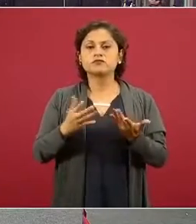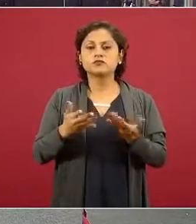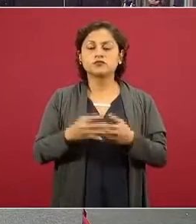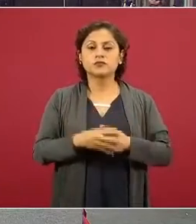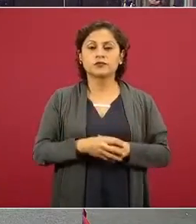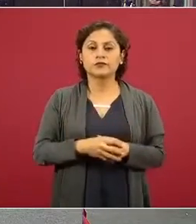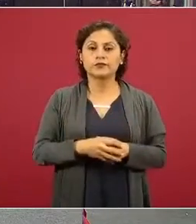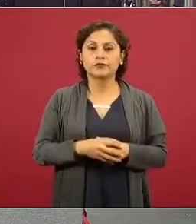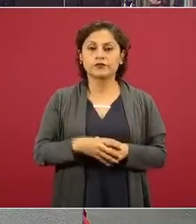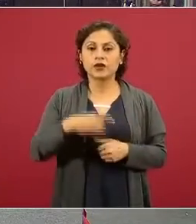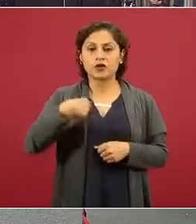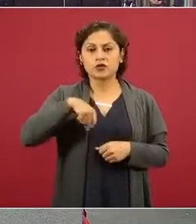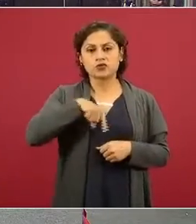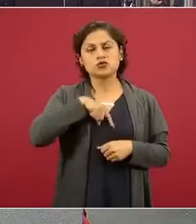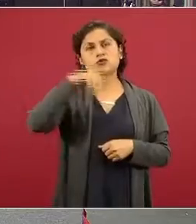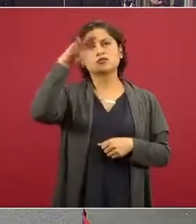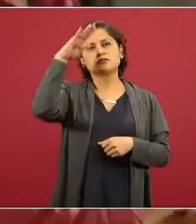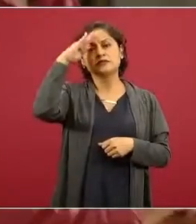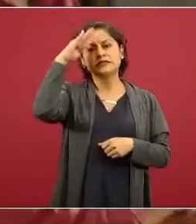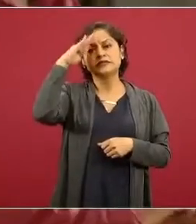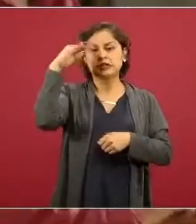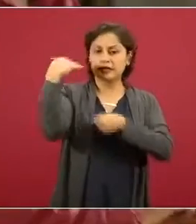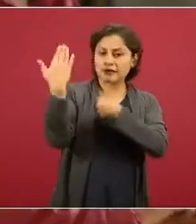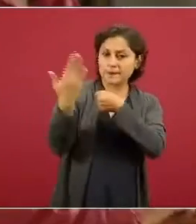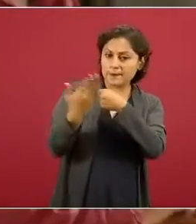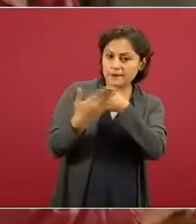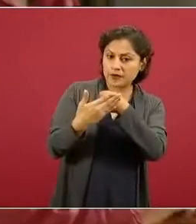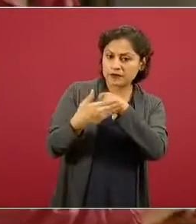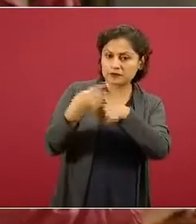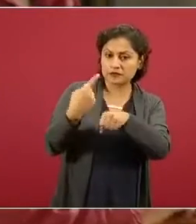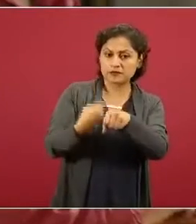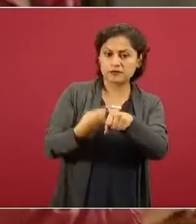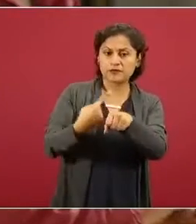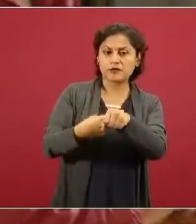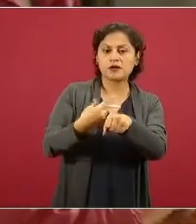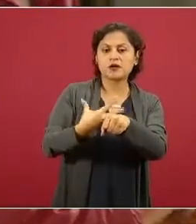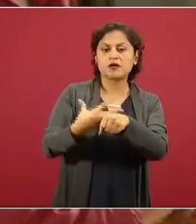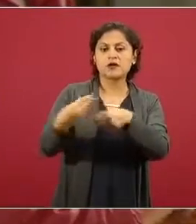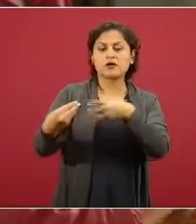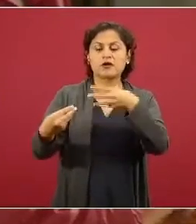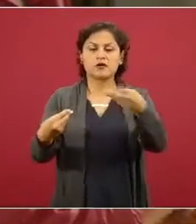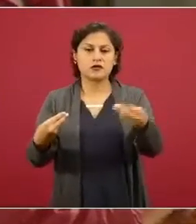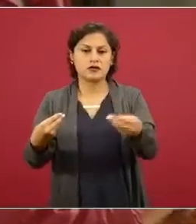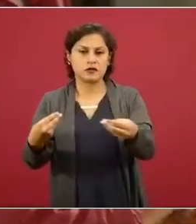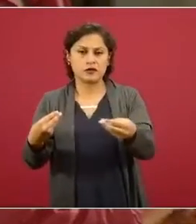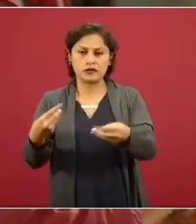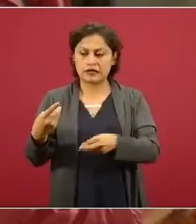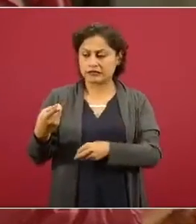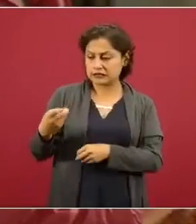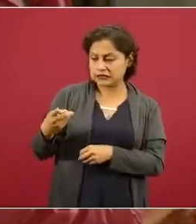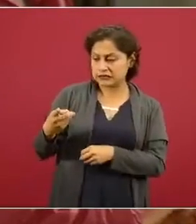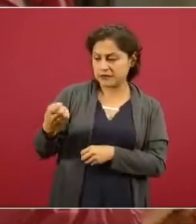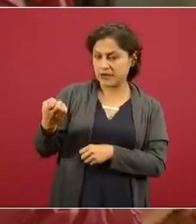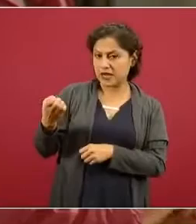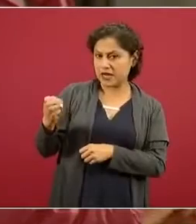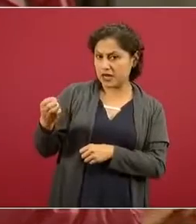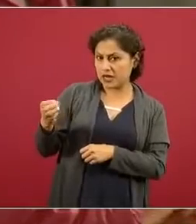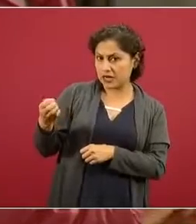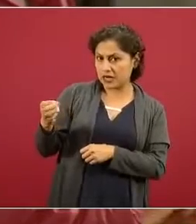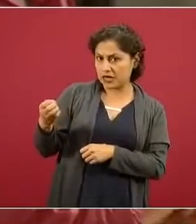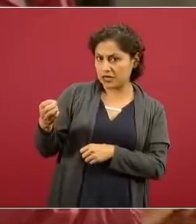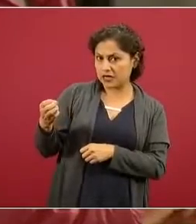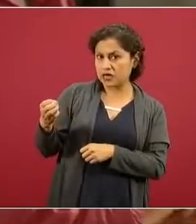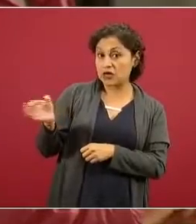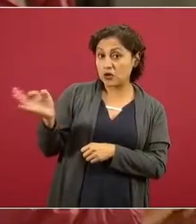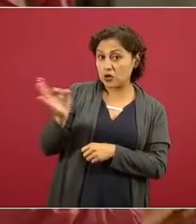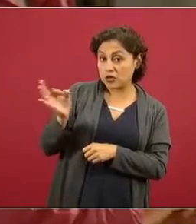lo que podríamos esperar de la pandemia, ¿en el periodo de diciembre, enero será posible o habrá la posibilidad de que se dé